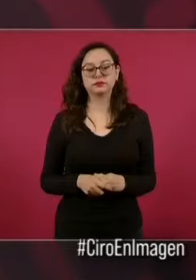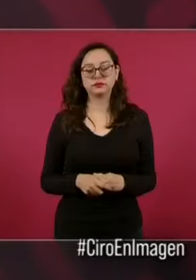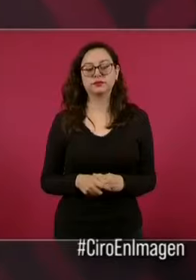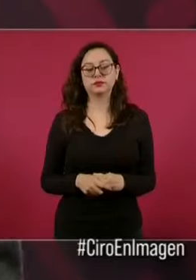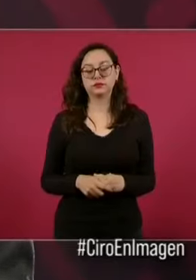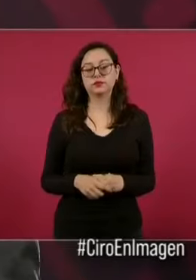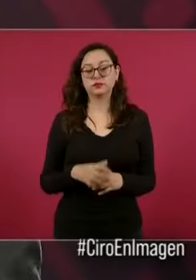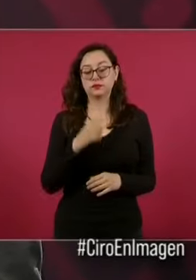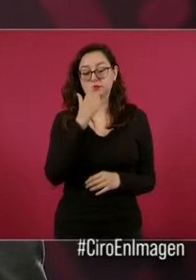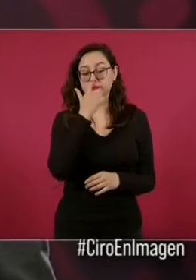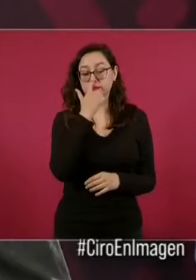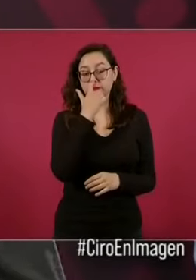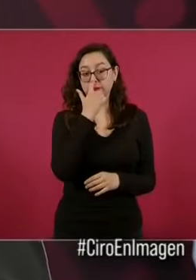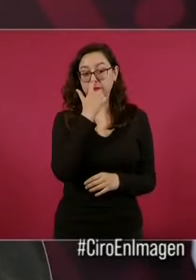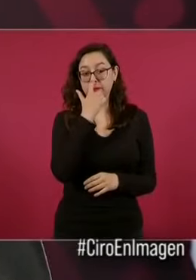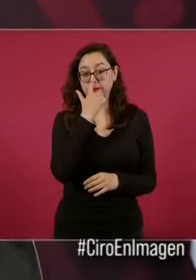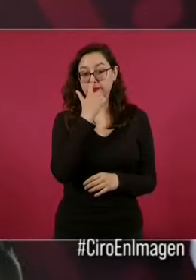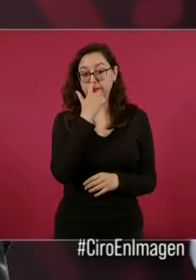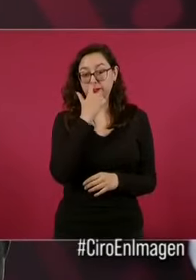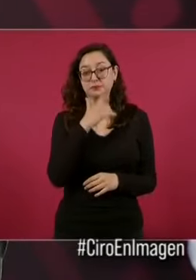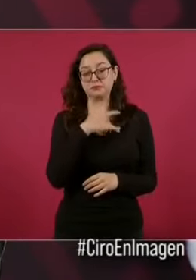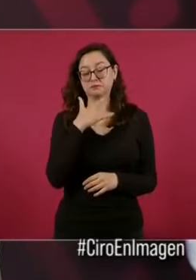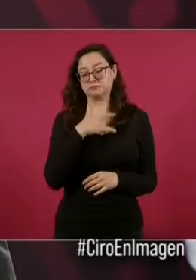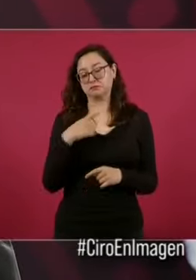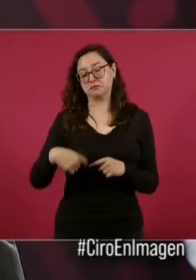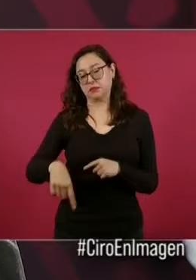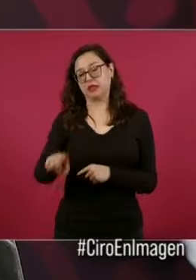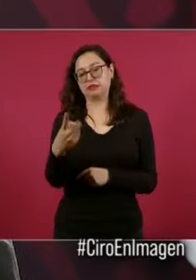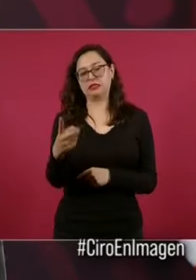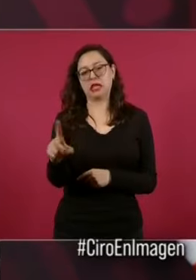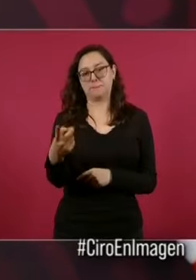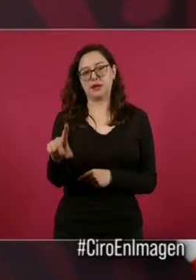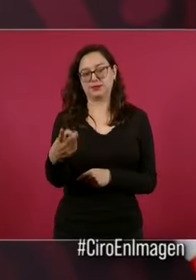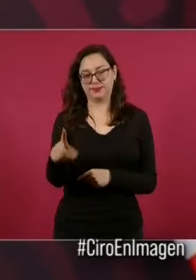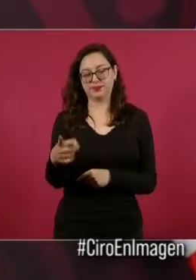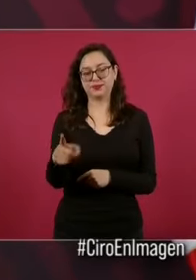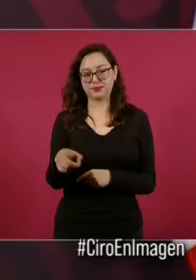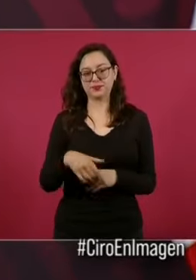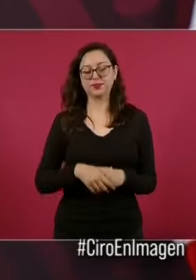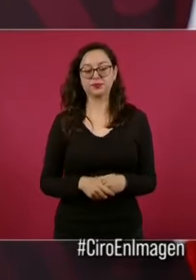va a estar, yo creo que en diciembre,